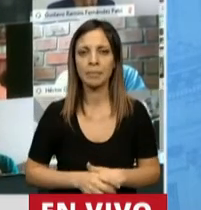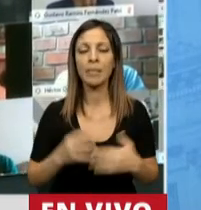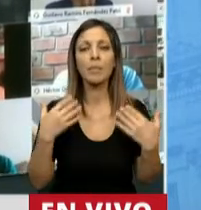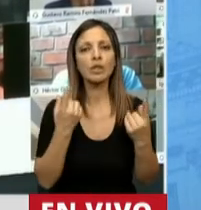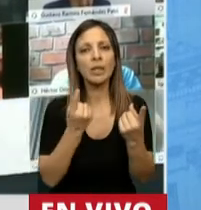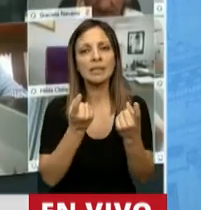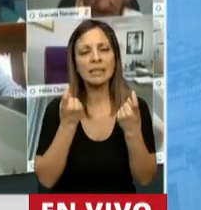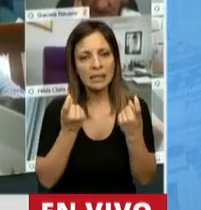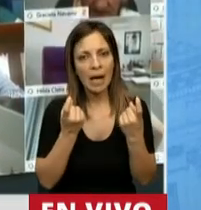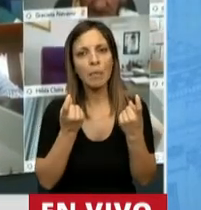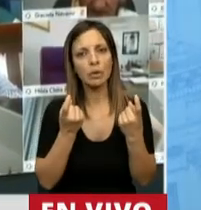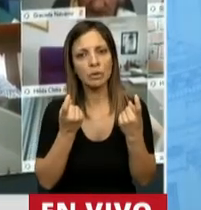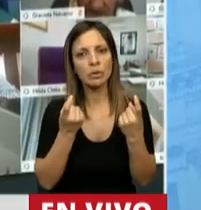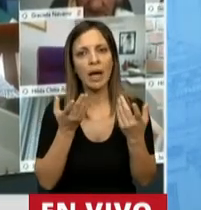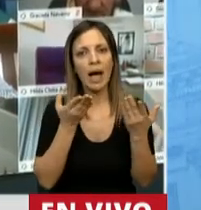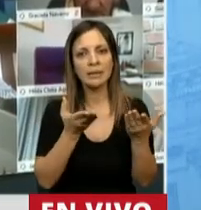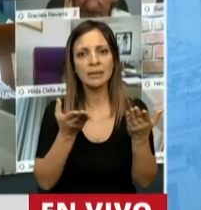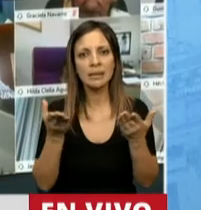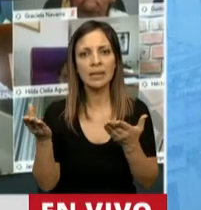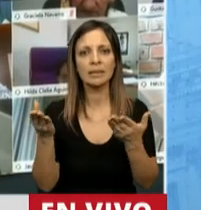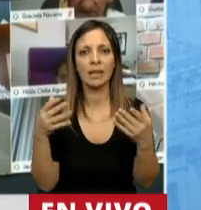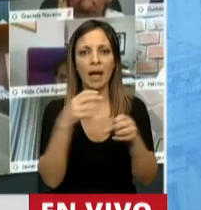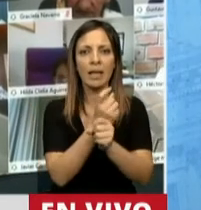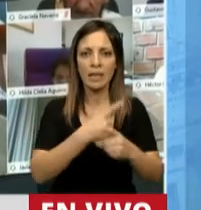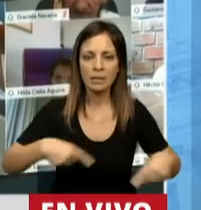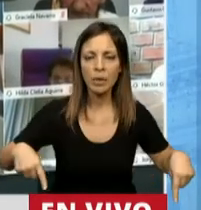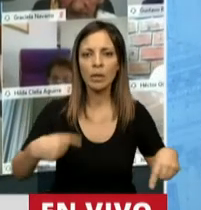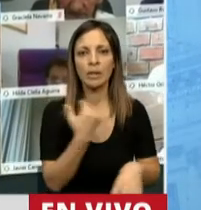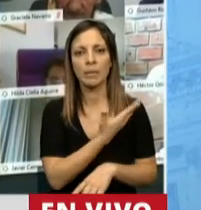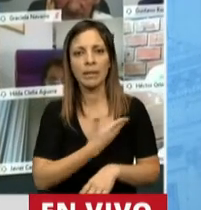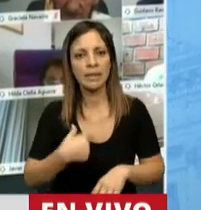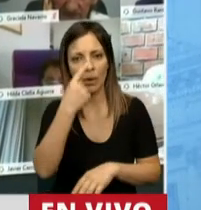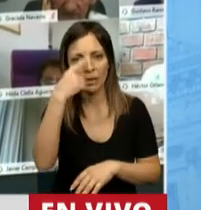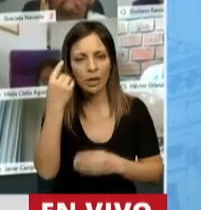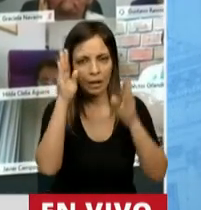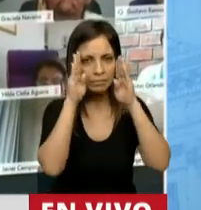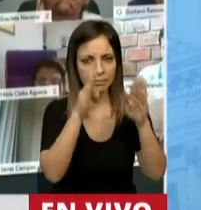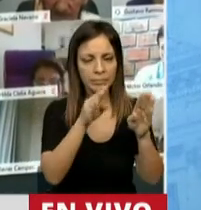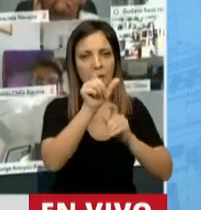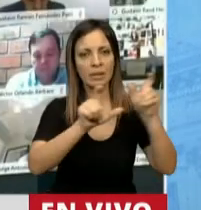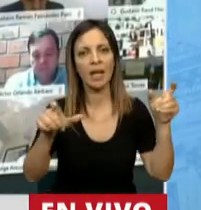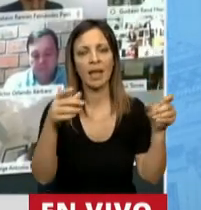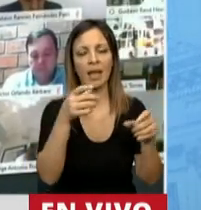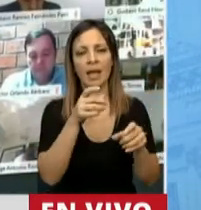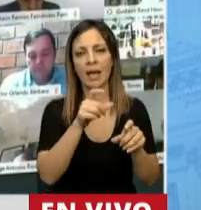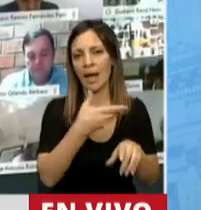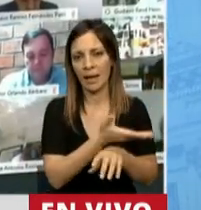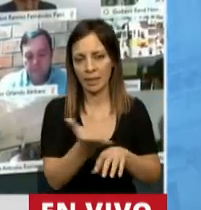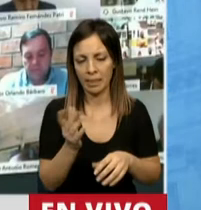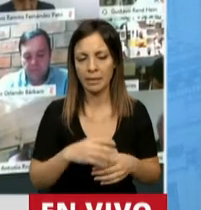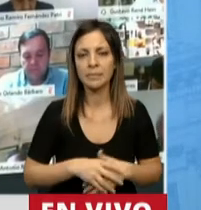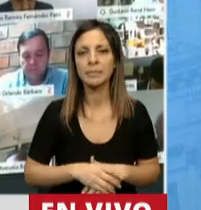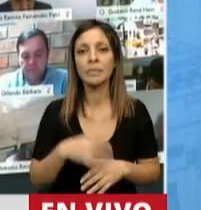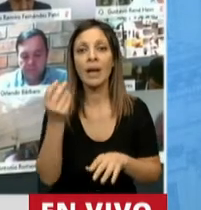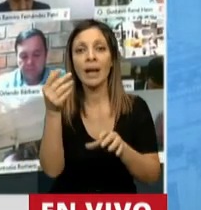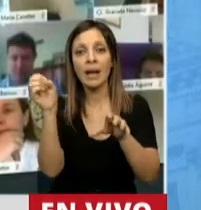que remarcar la asistencia al transporte donde el estado nacional emplea sus recursos a favor de la gente porque estos recursos que se crean